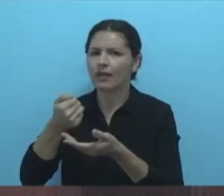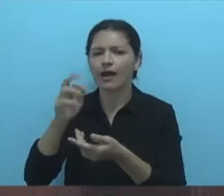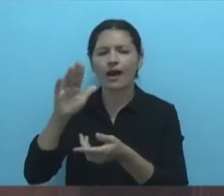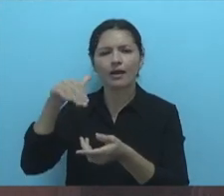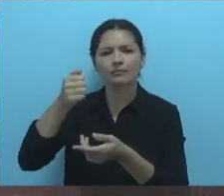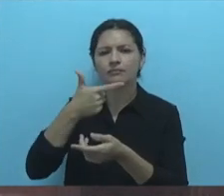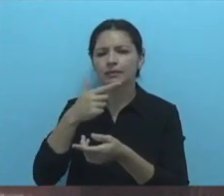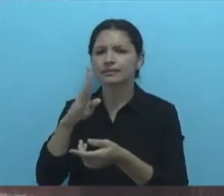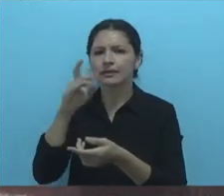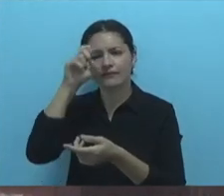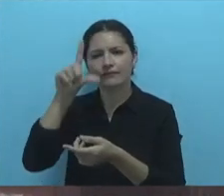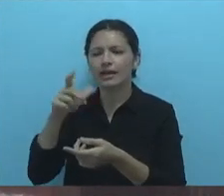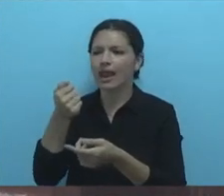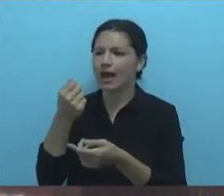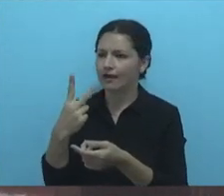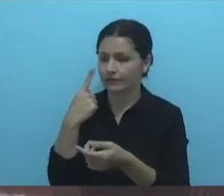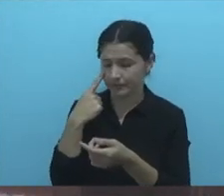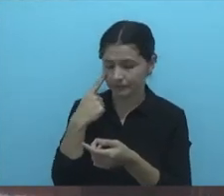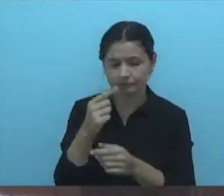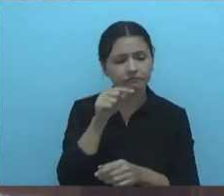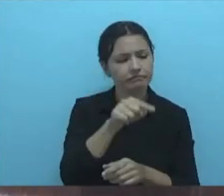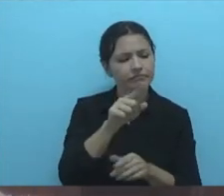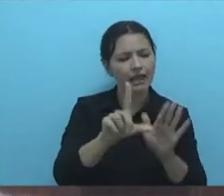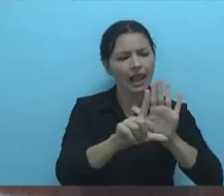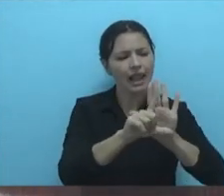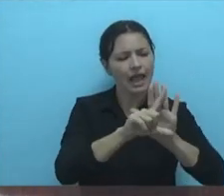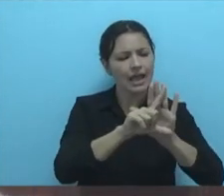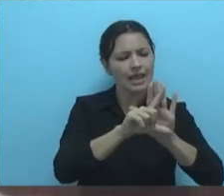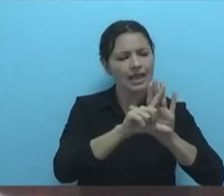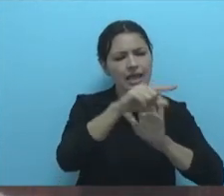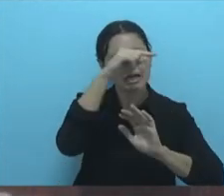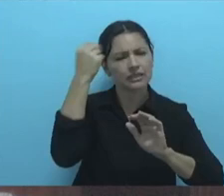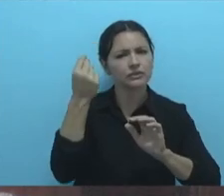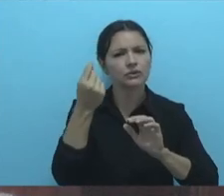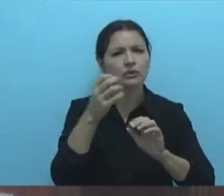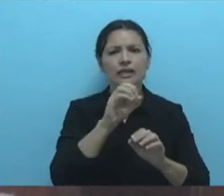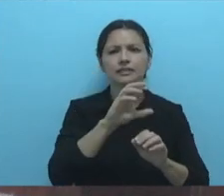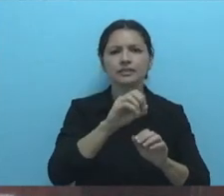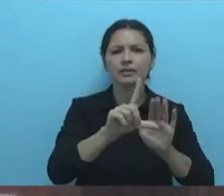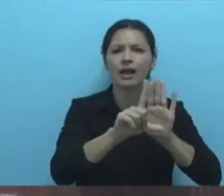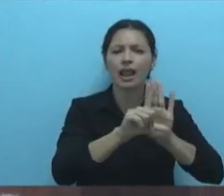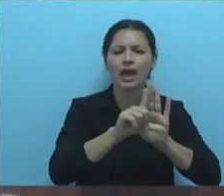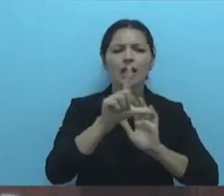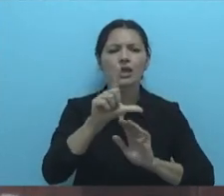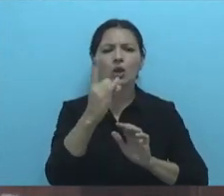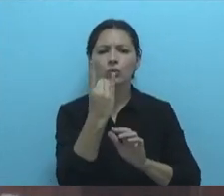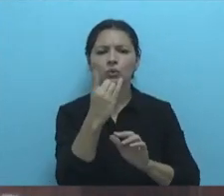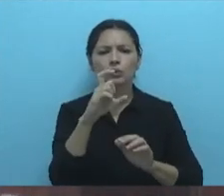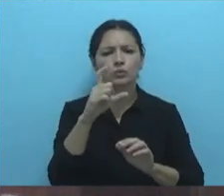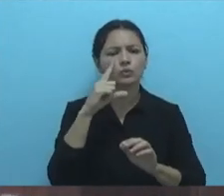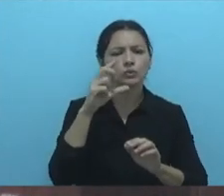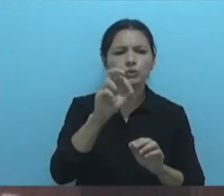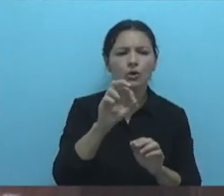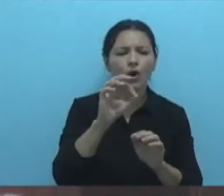esta ley nacional que nosotros estamos adhiriendo hoy es una ley que lleva el nombre de un niño de cinco años que como ella lo dijo sufrió fue